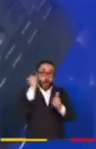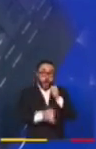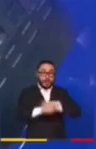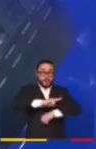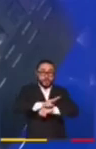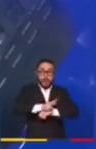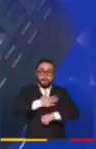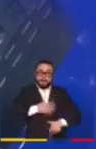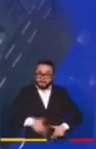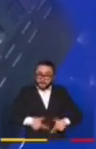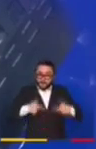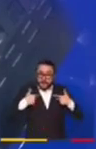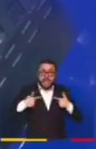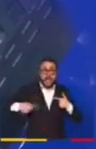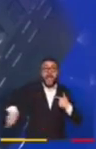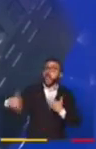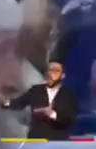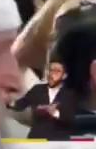No pasarán.